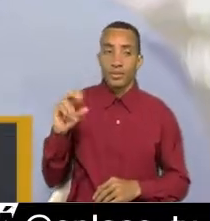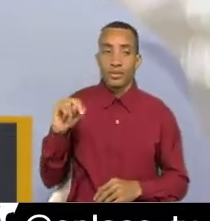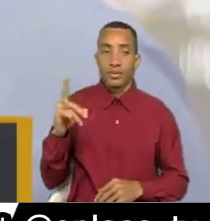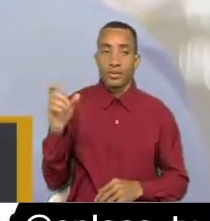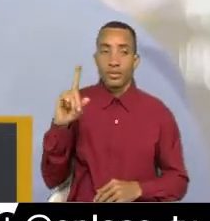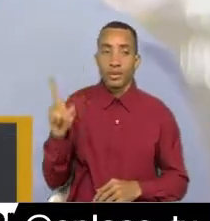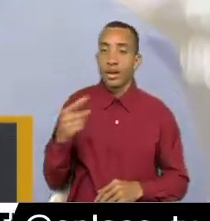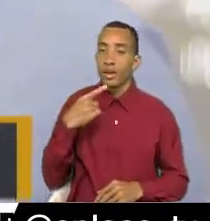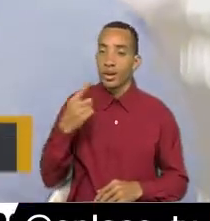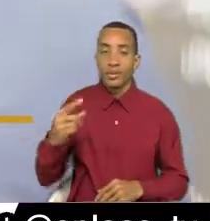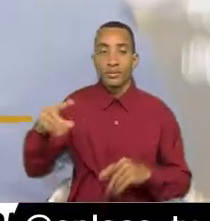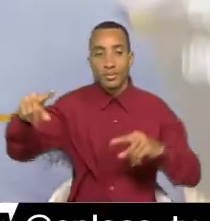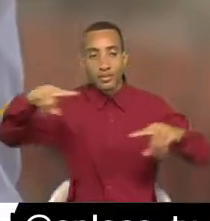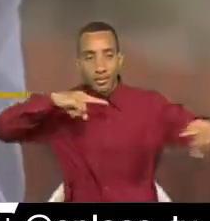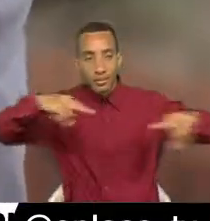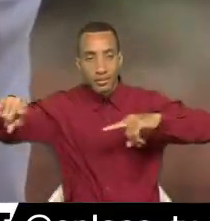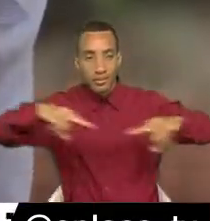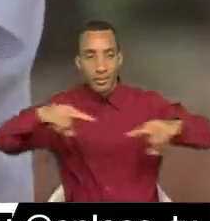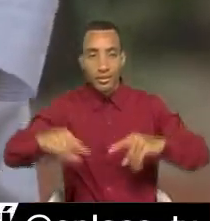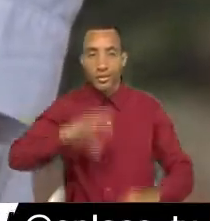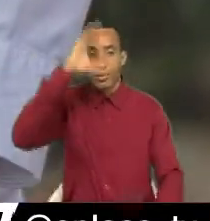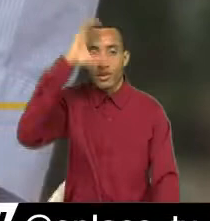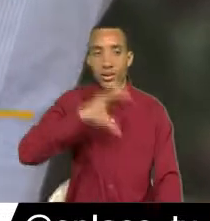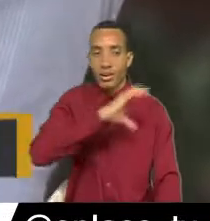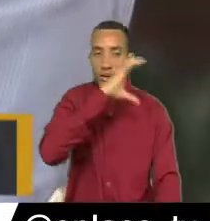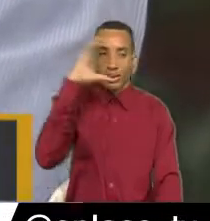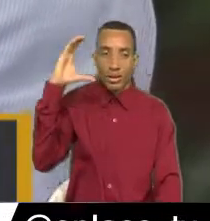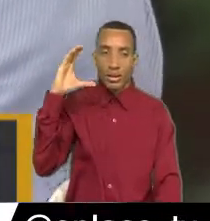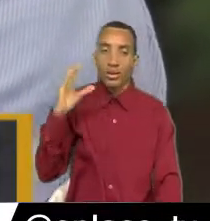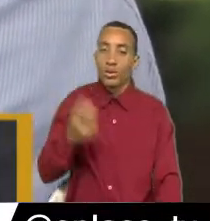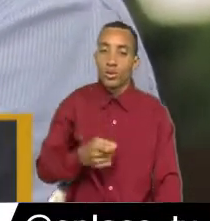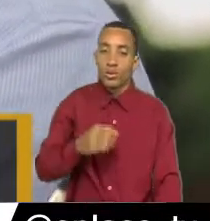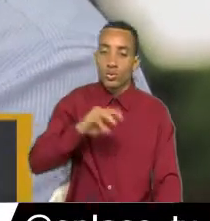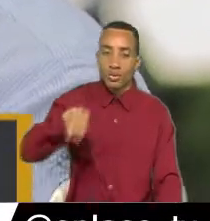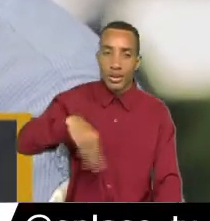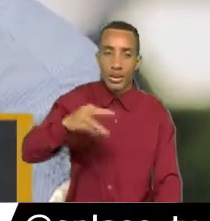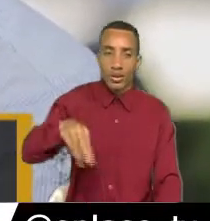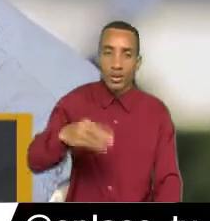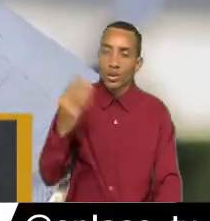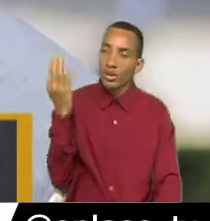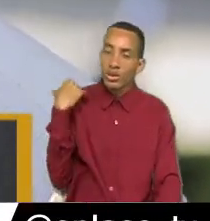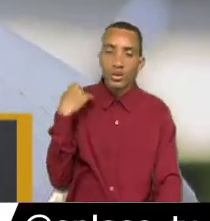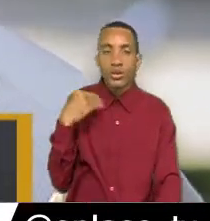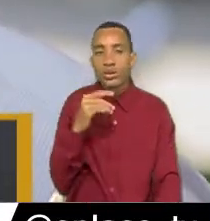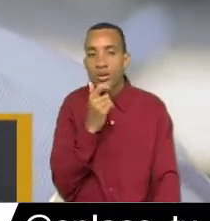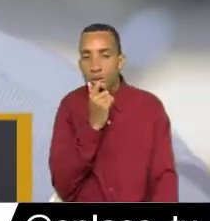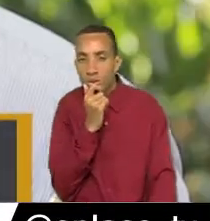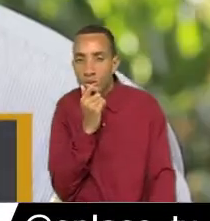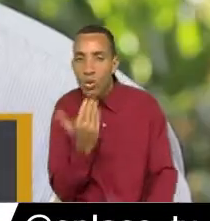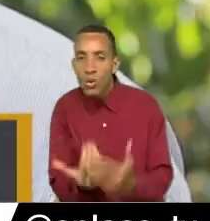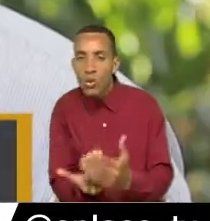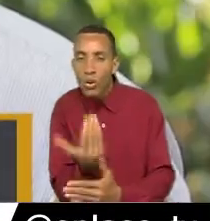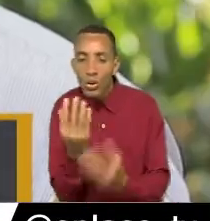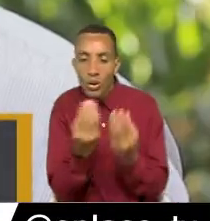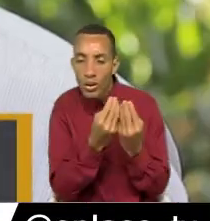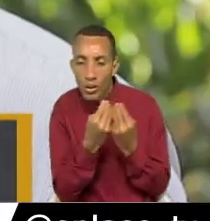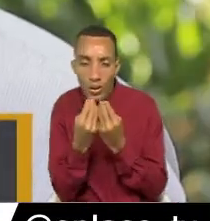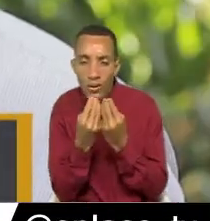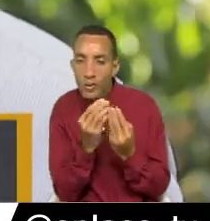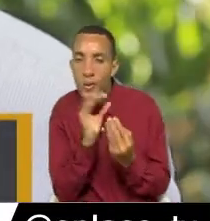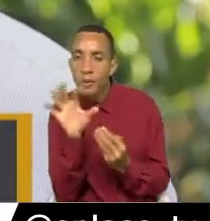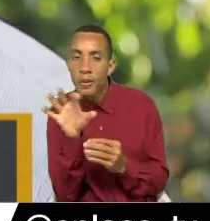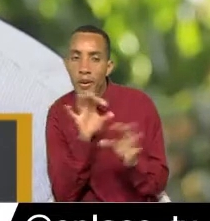entregó conclusiones de la asamblea que este miércoles se cumplió con el ánimo de elegir el nuevo consejo directivo de la entidad. Pero una